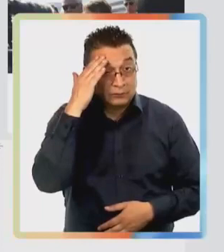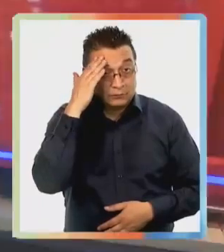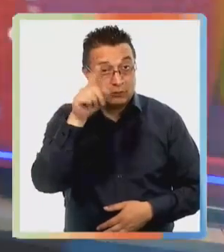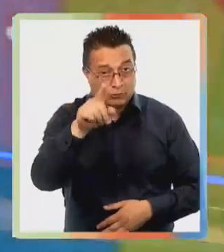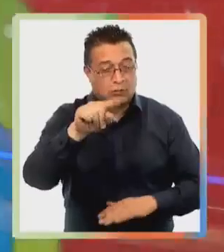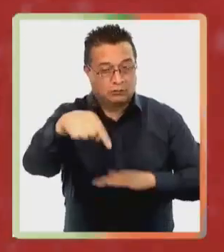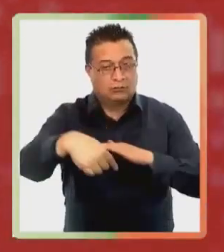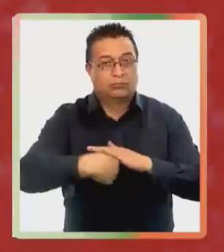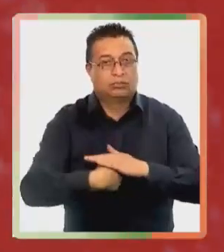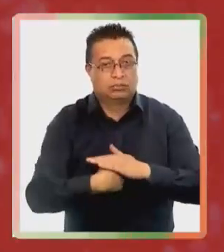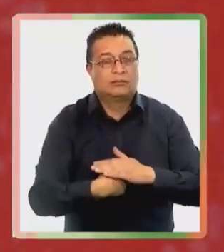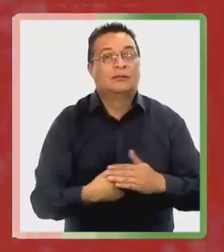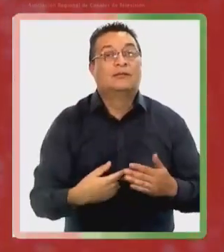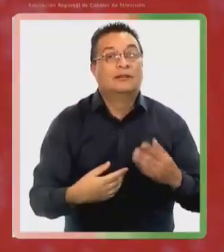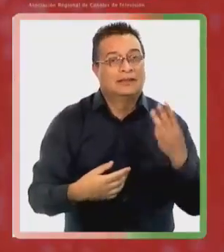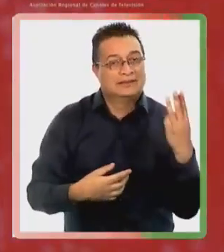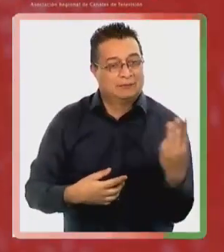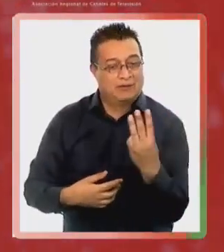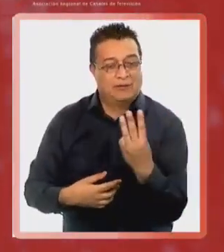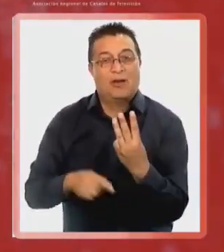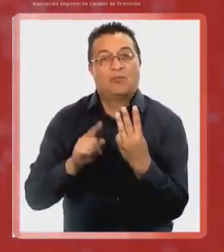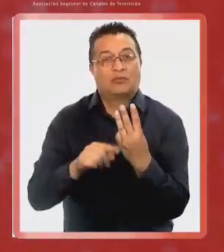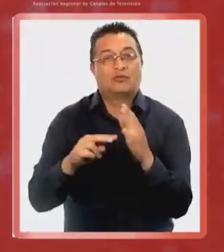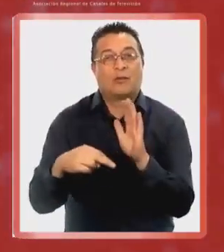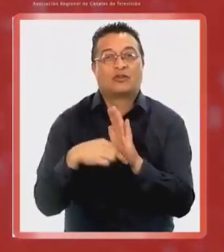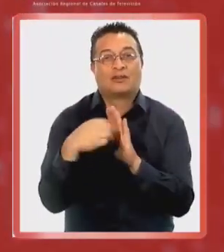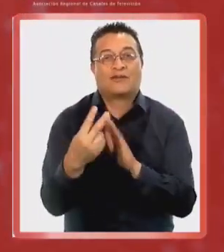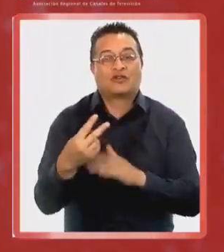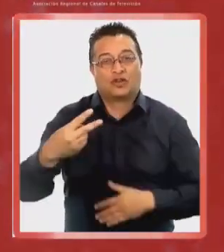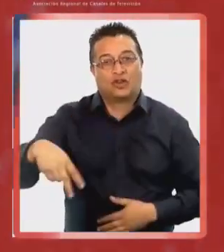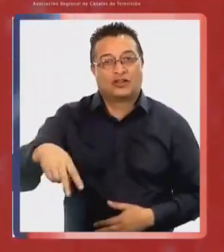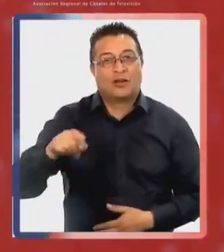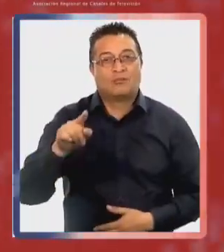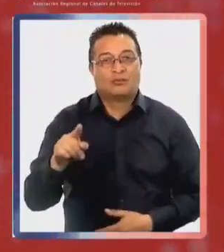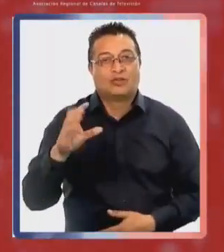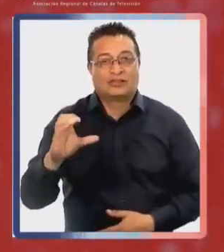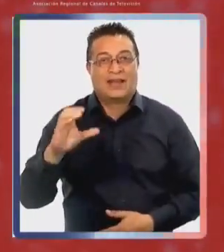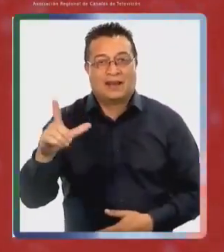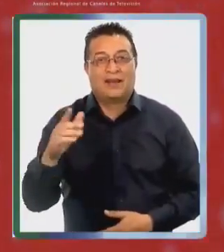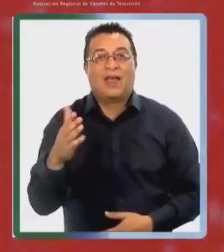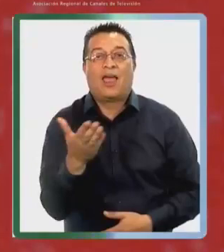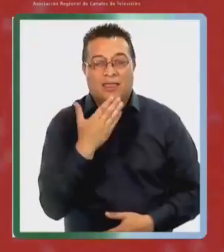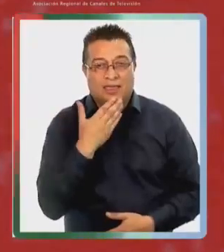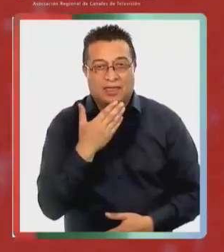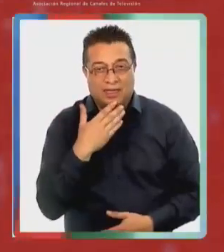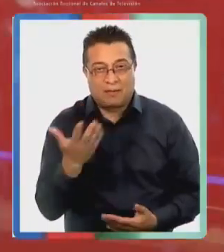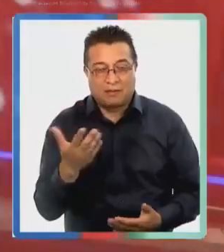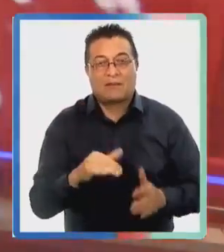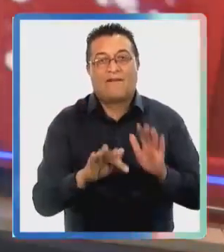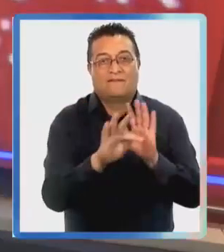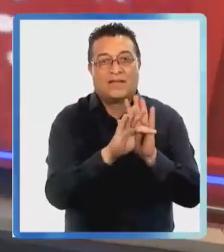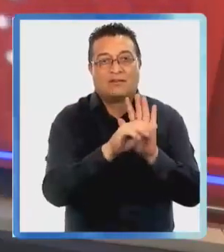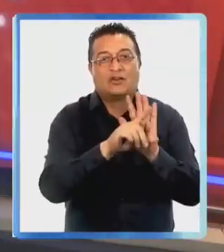www.portavoznoticias.cl y seguirnos en redes sociales. Gracias por acompañarnos en este día. Un abrazo y hasta mañana.